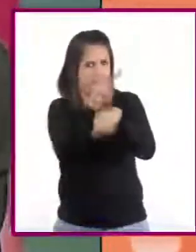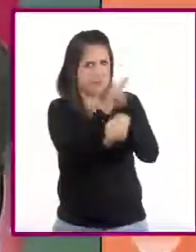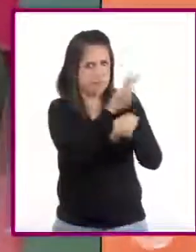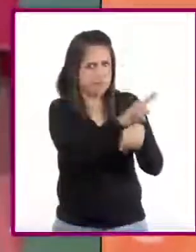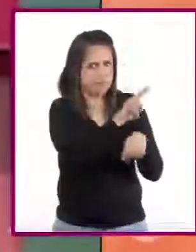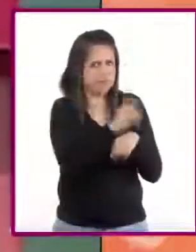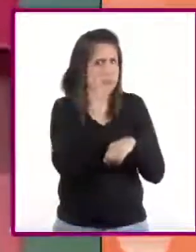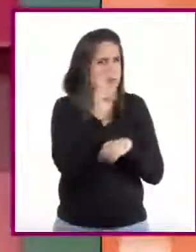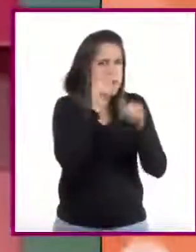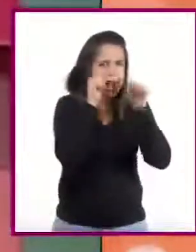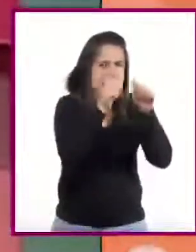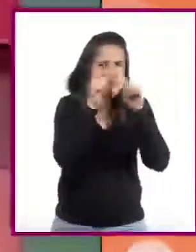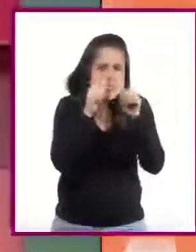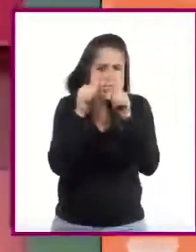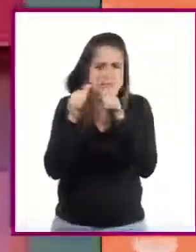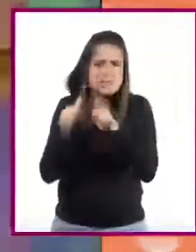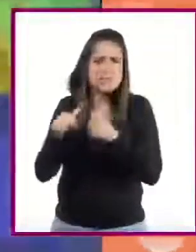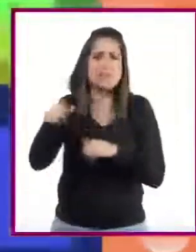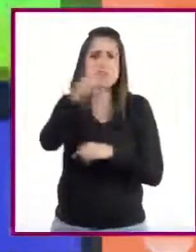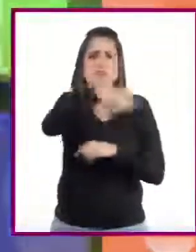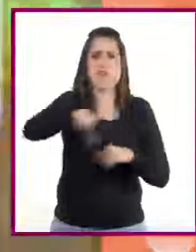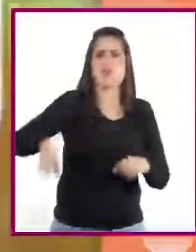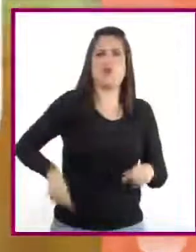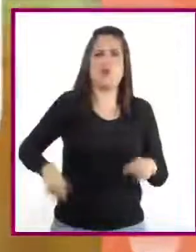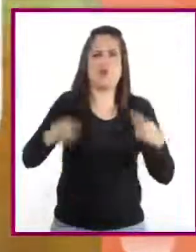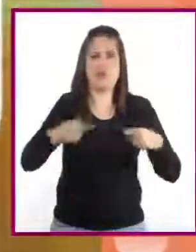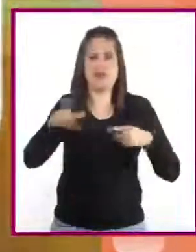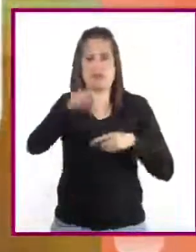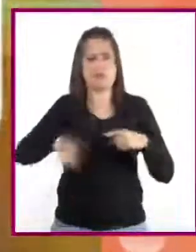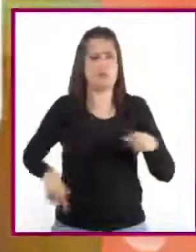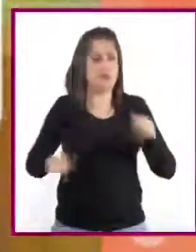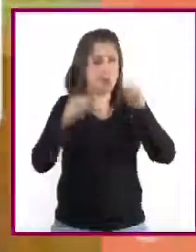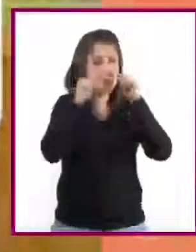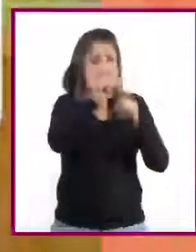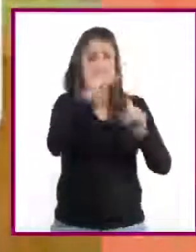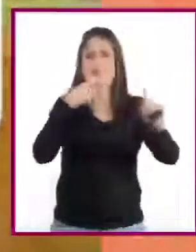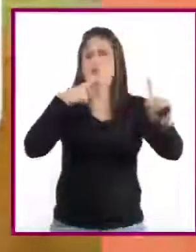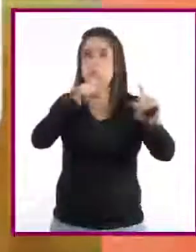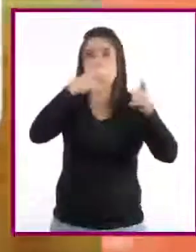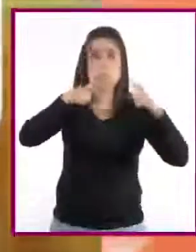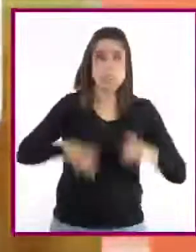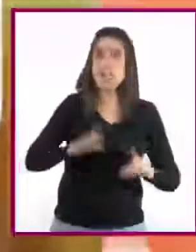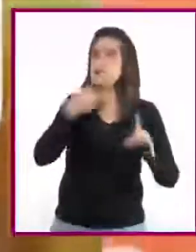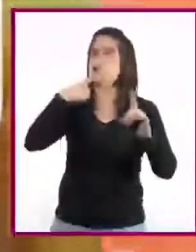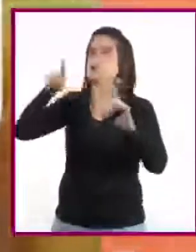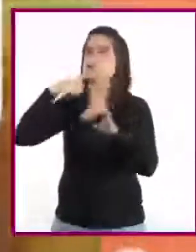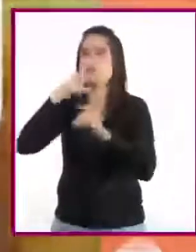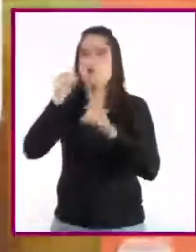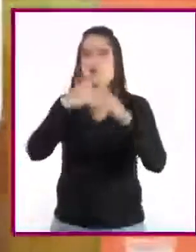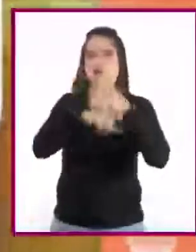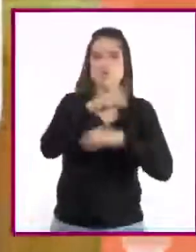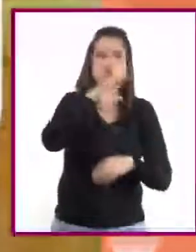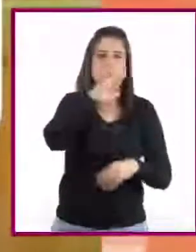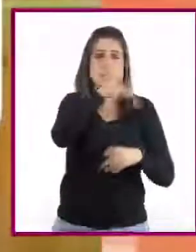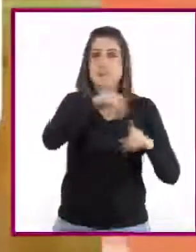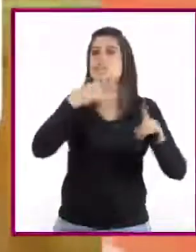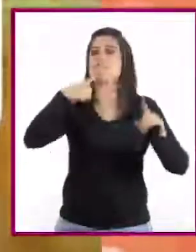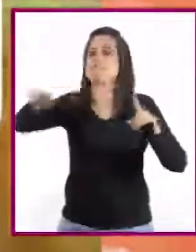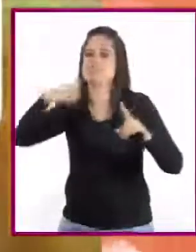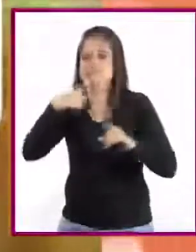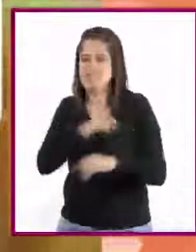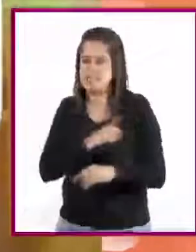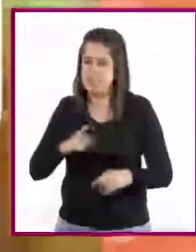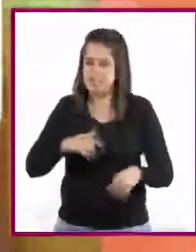cerca y más puntualmente a sus gobernantes. De tal manera que estos gobernantes estén sujetos, digamos, a un